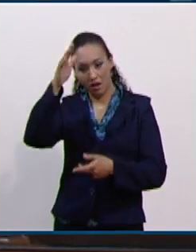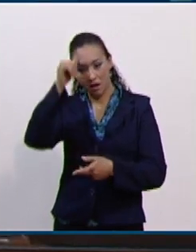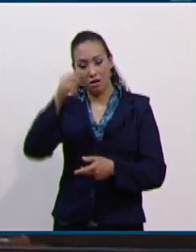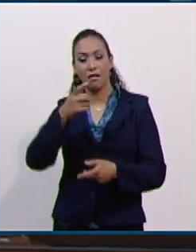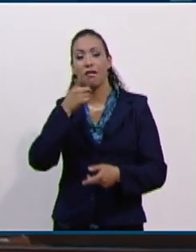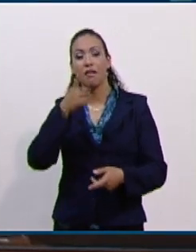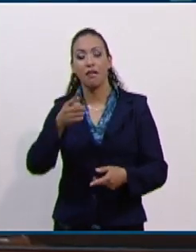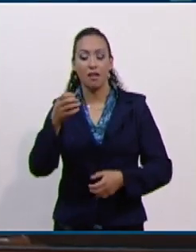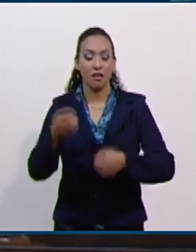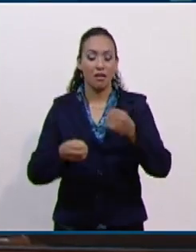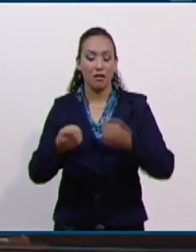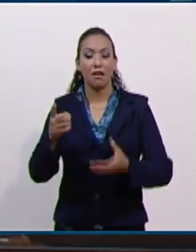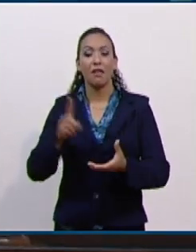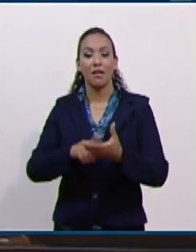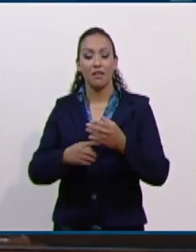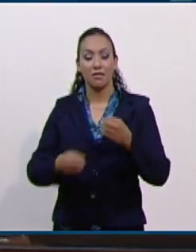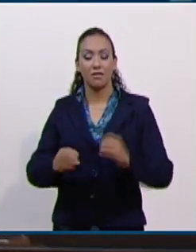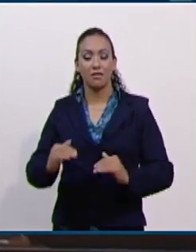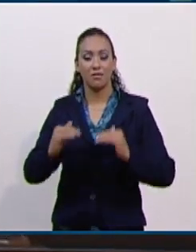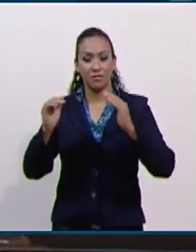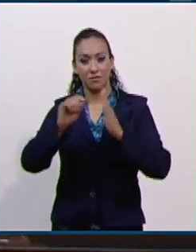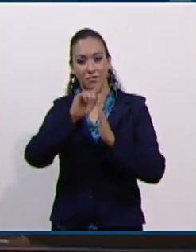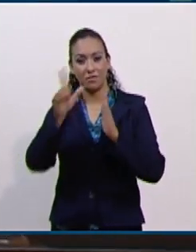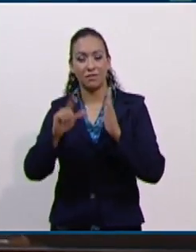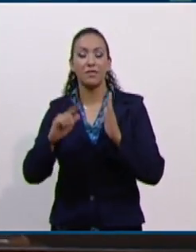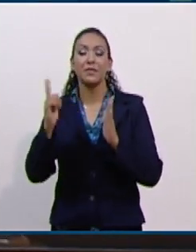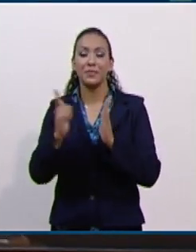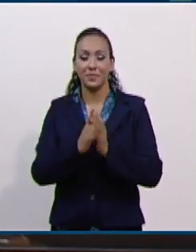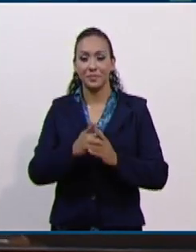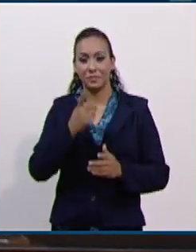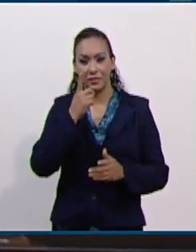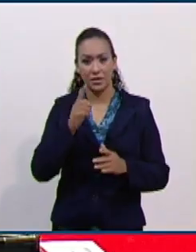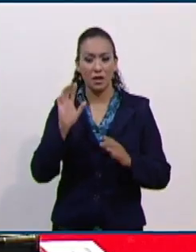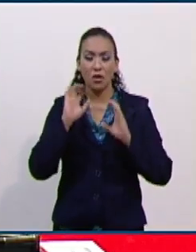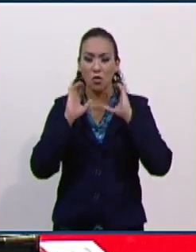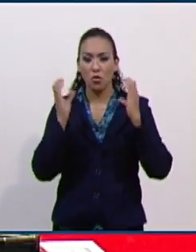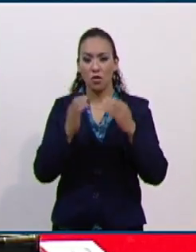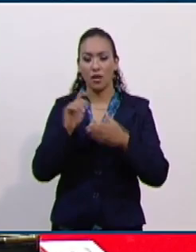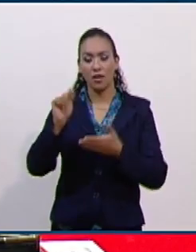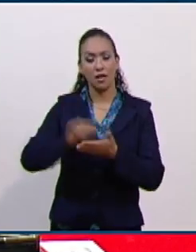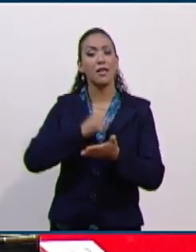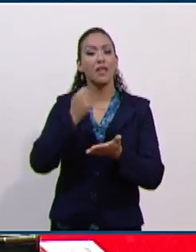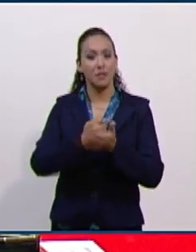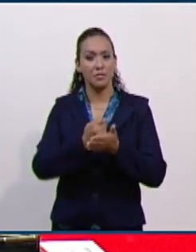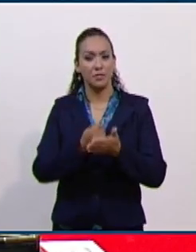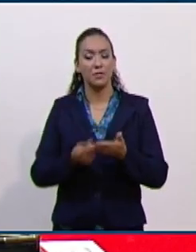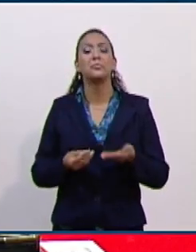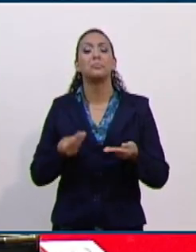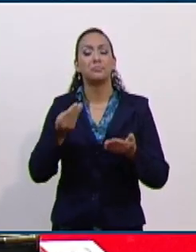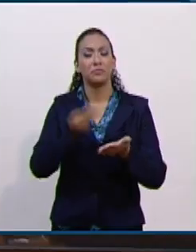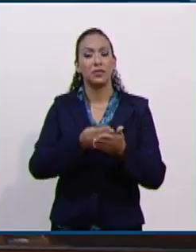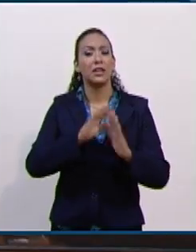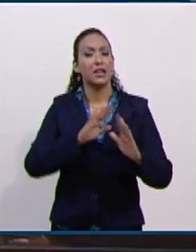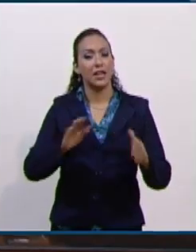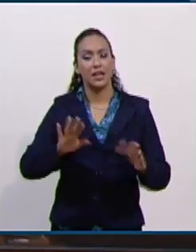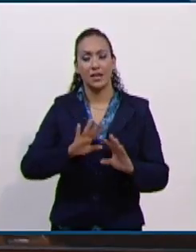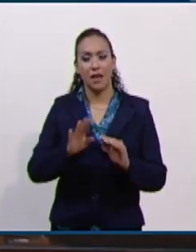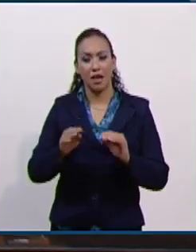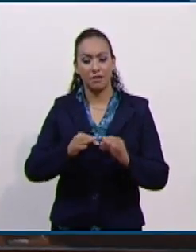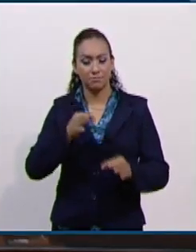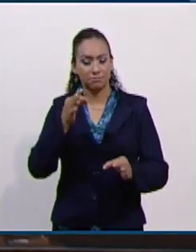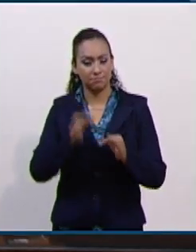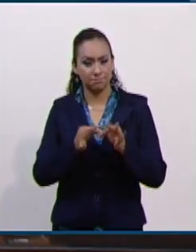de Justicia reiteró que es válido que el Congreso de Tamaulipas estableciera que son definitivas e inatacables